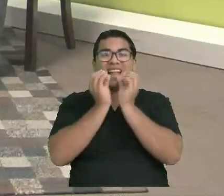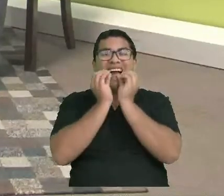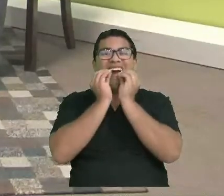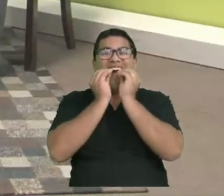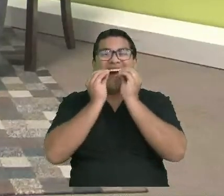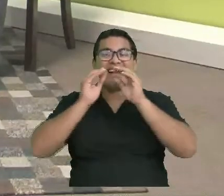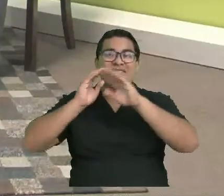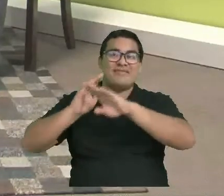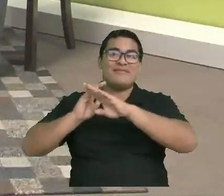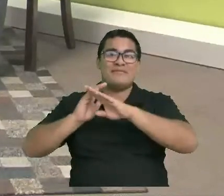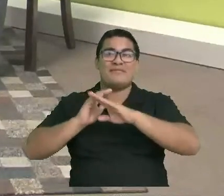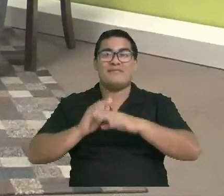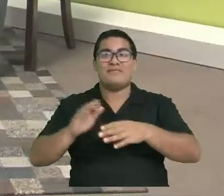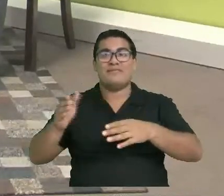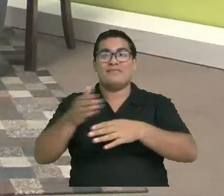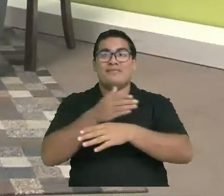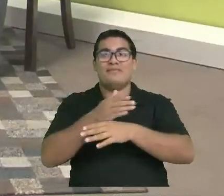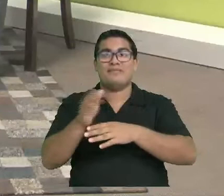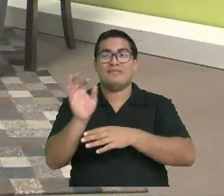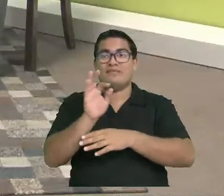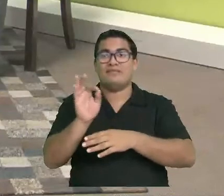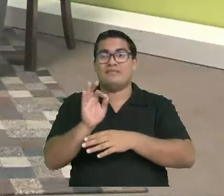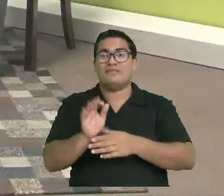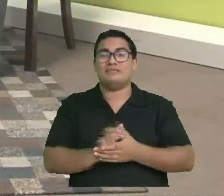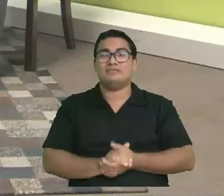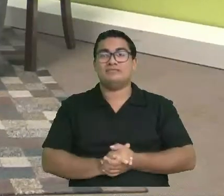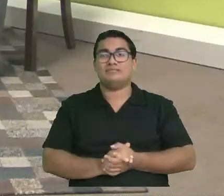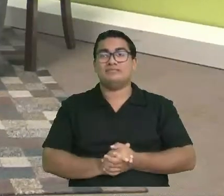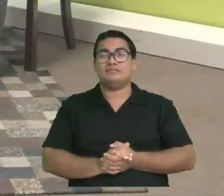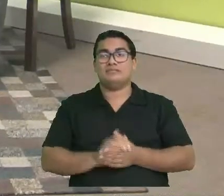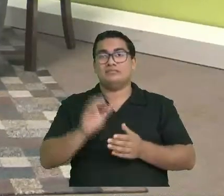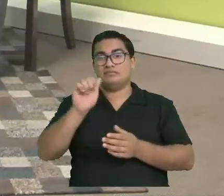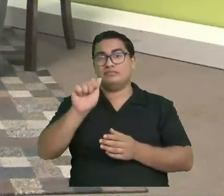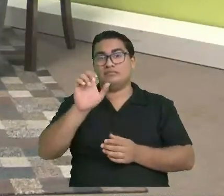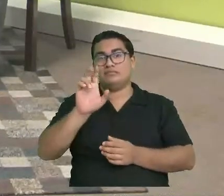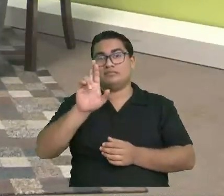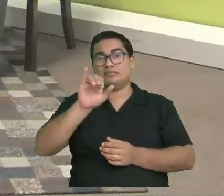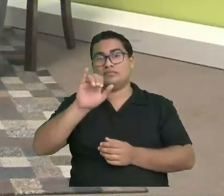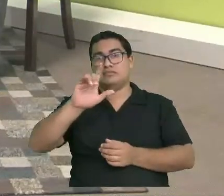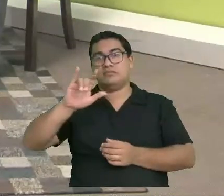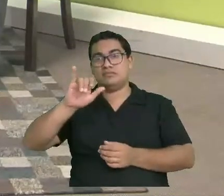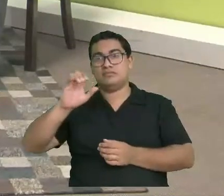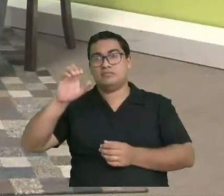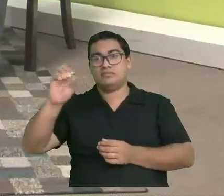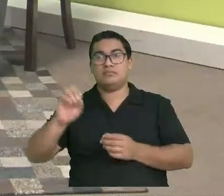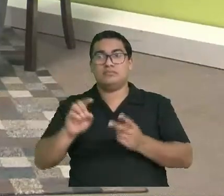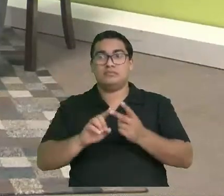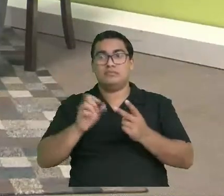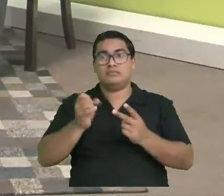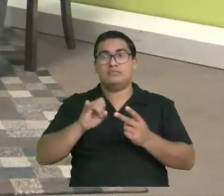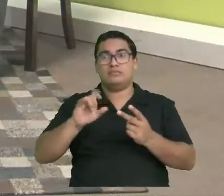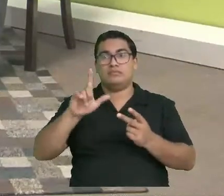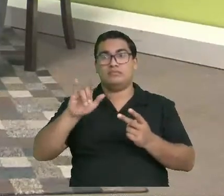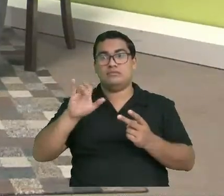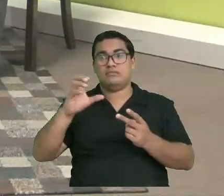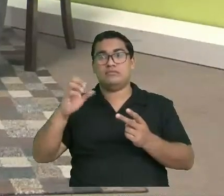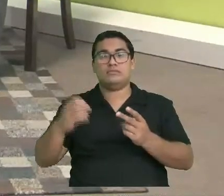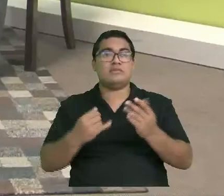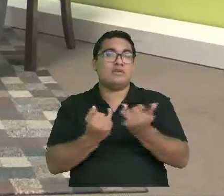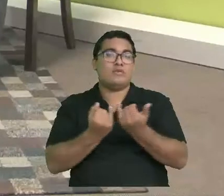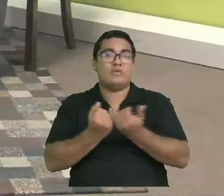sí, hay básicamente dos tipos, el de acrílico y el de silicona. El de silicona normalmente lo usan los buceadores, sí,